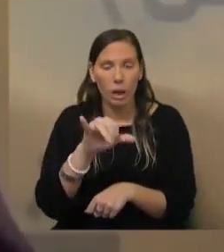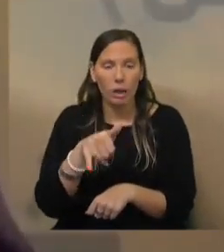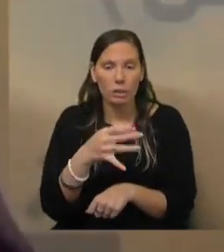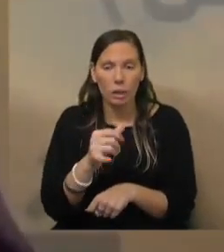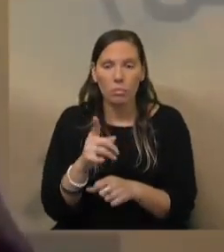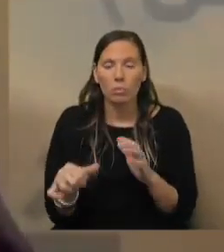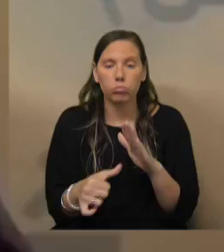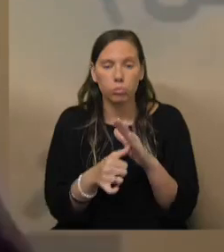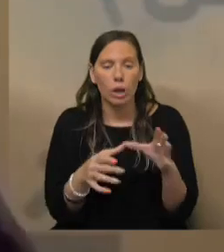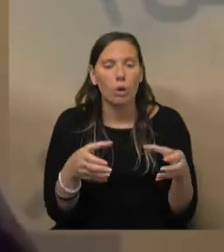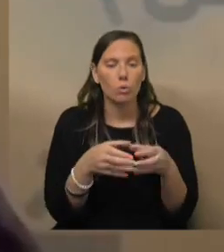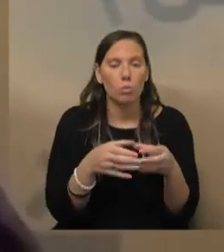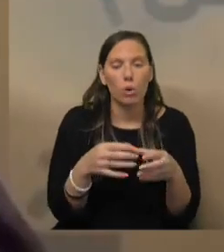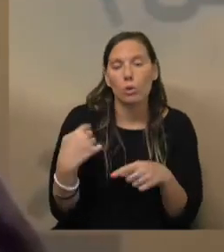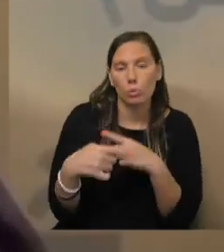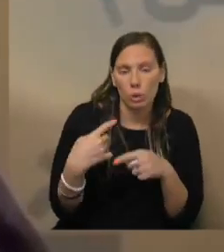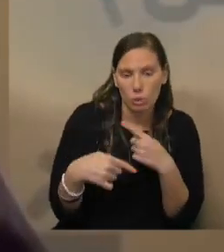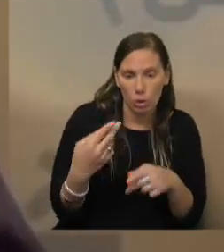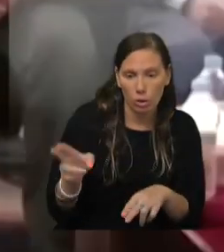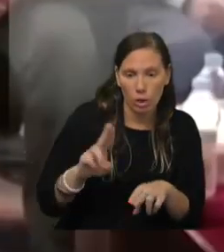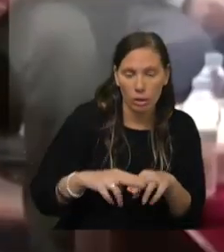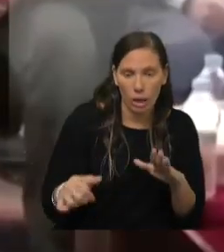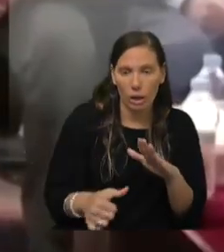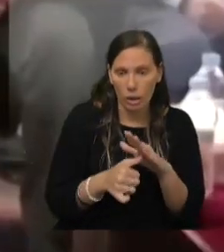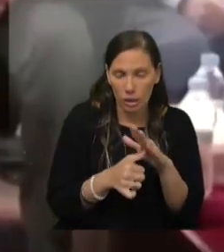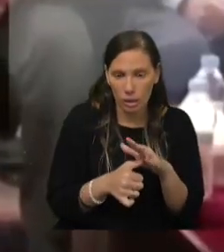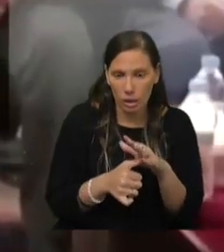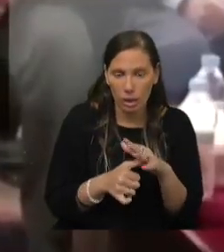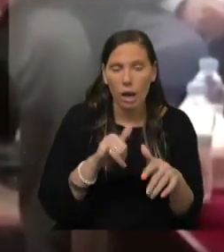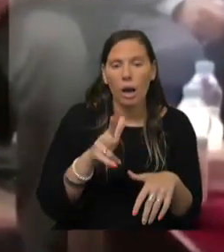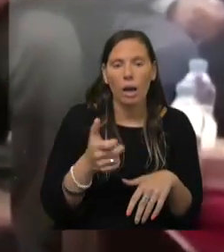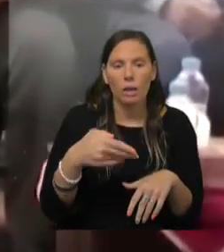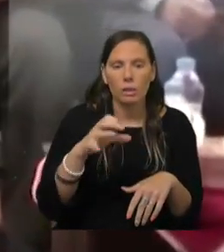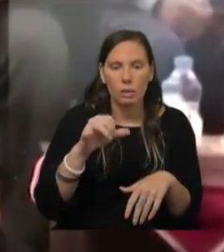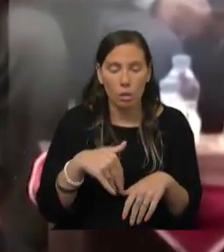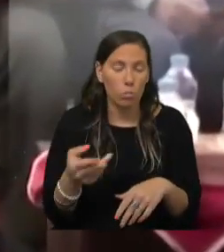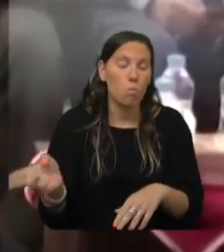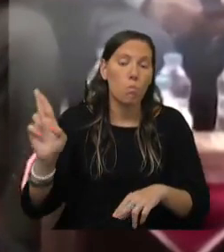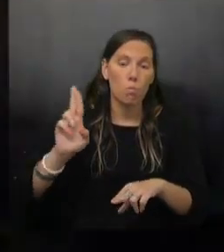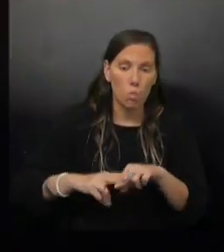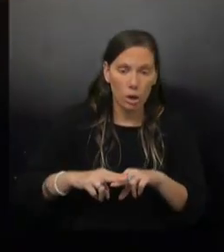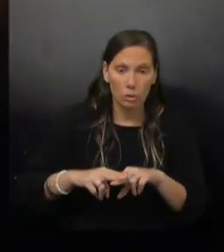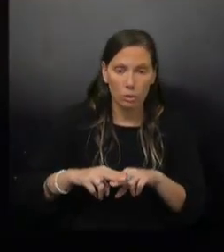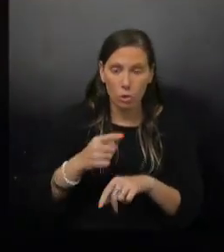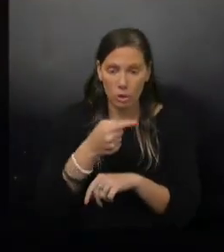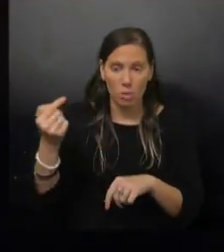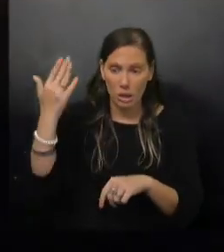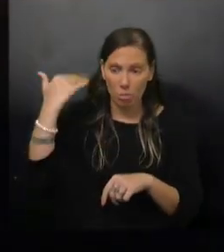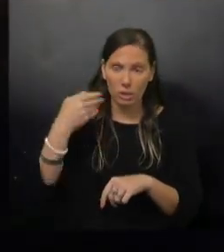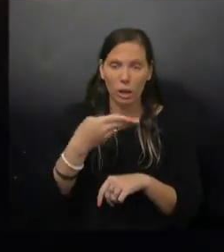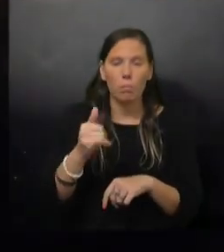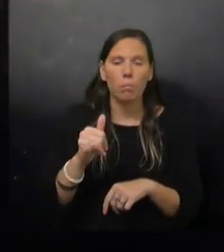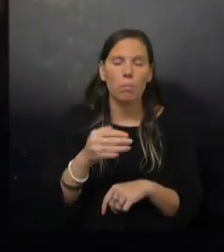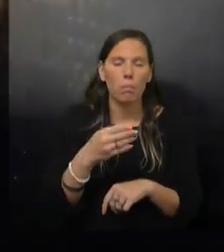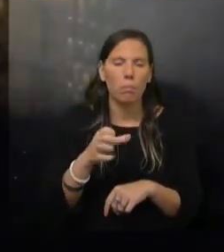jeol y supuesto sucesor del difunto líder kassan nasrala probablemente haya muerto en el ataque de la semana pasada en beirut y